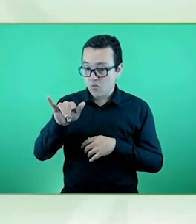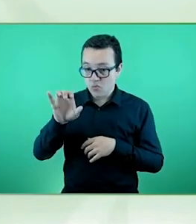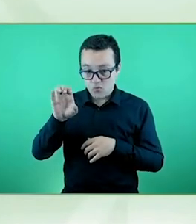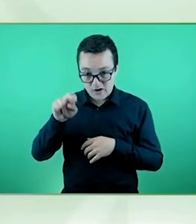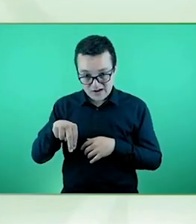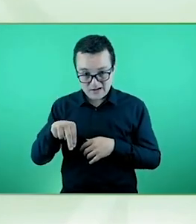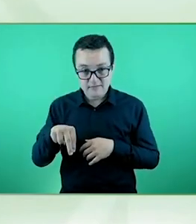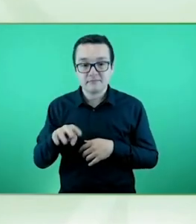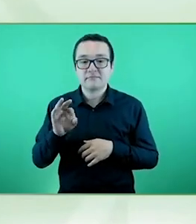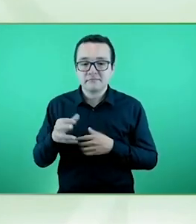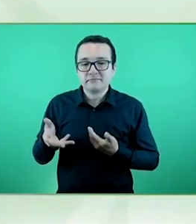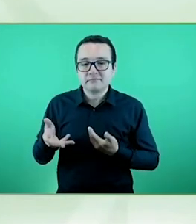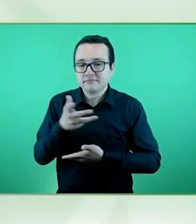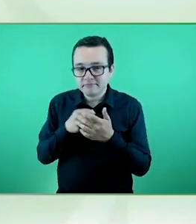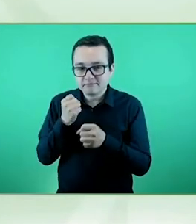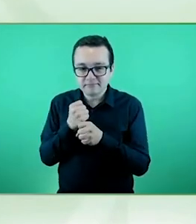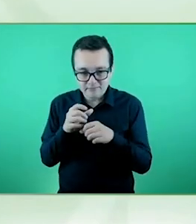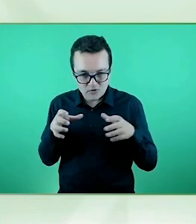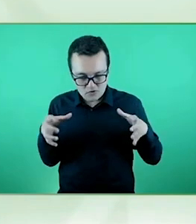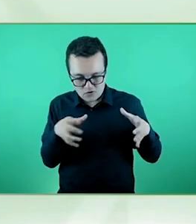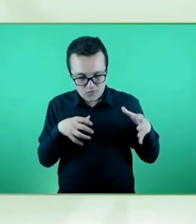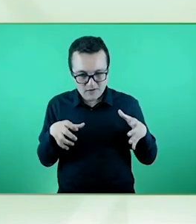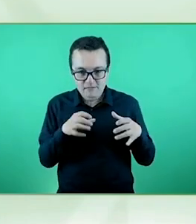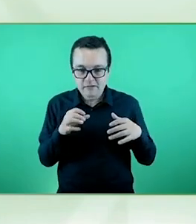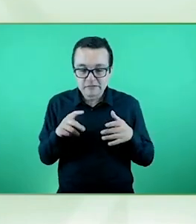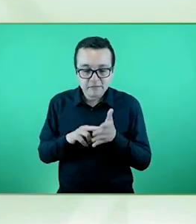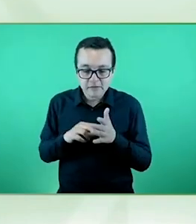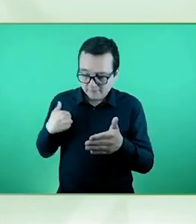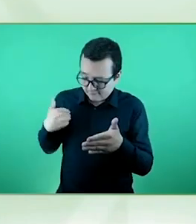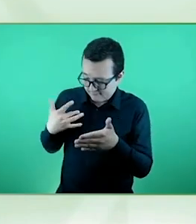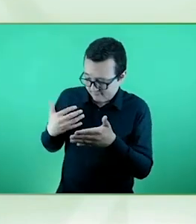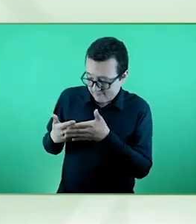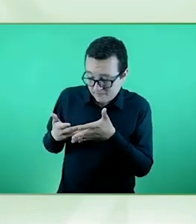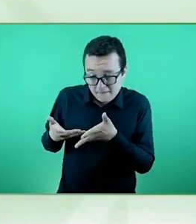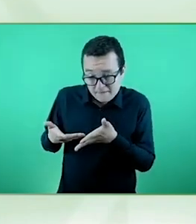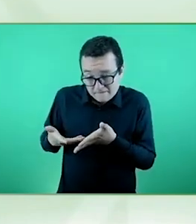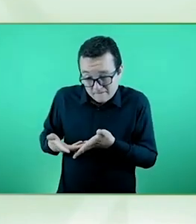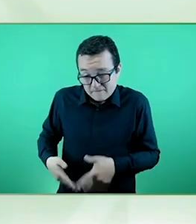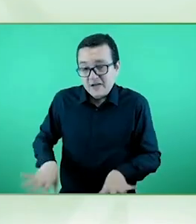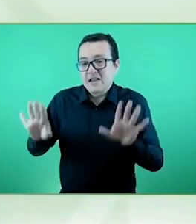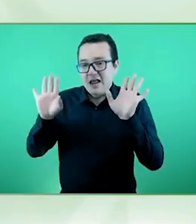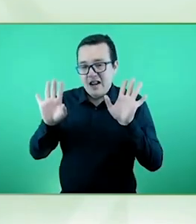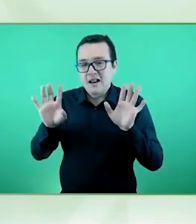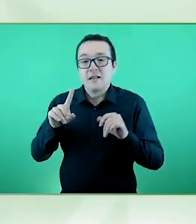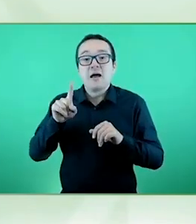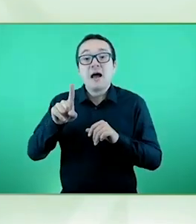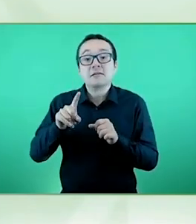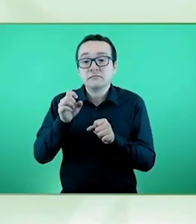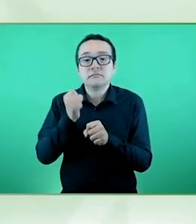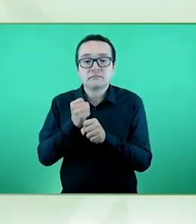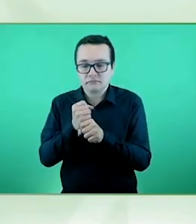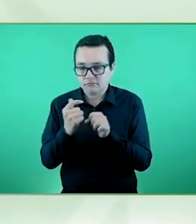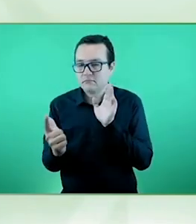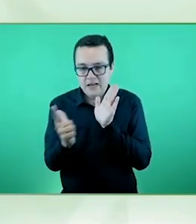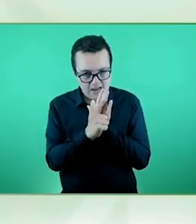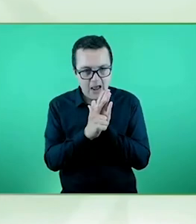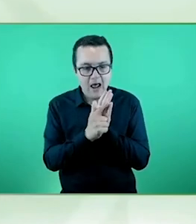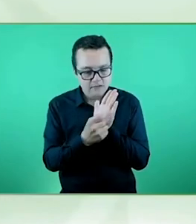formalización y va a ser una cooperativa de trabajo legal, y dentro de sus